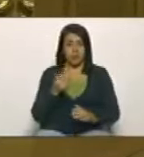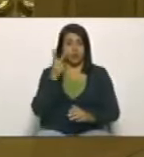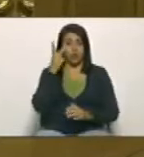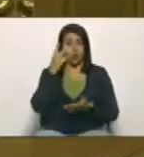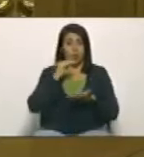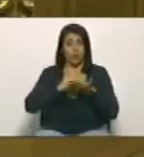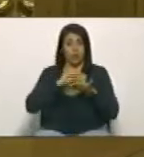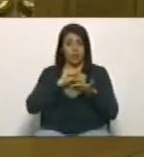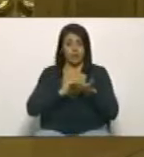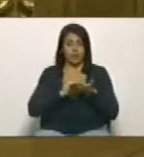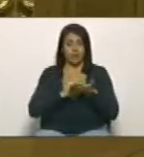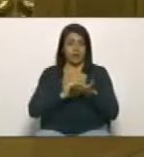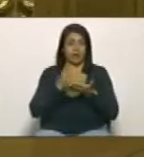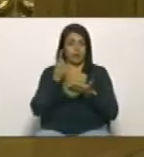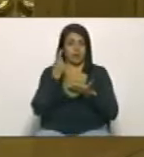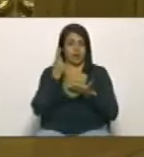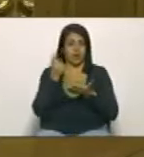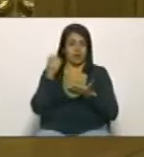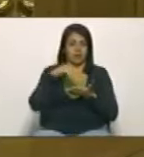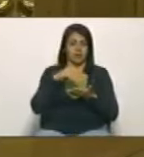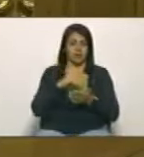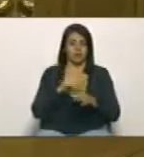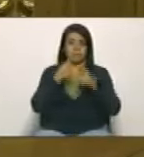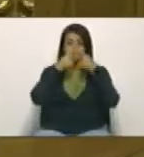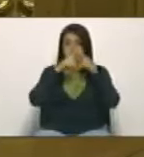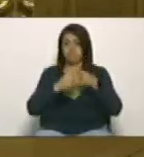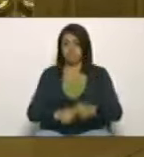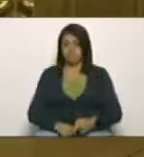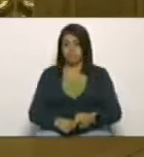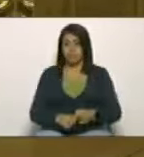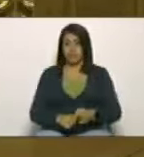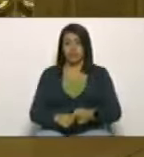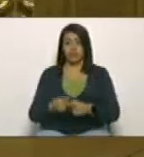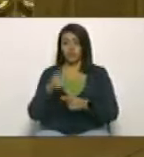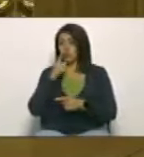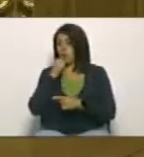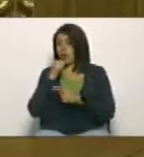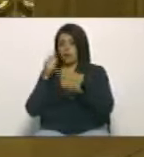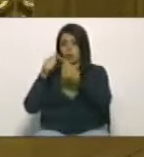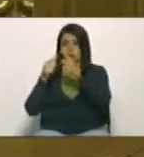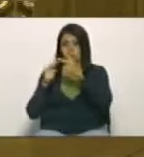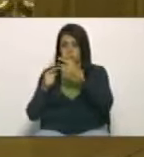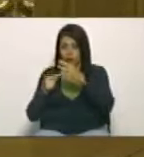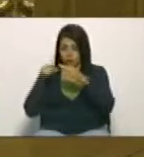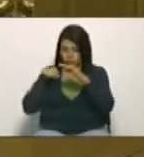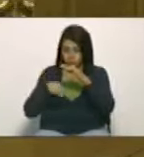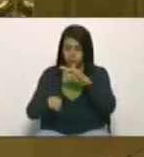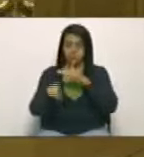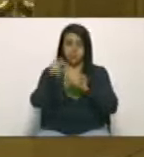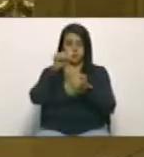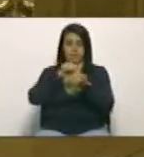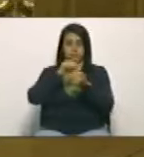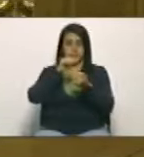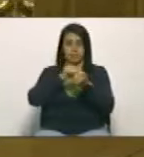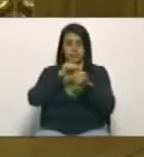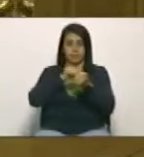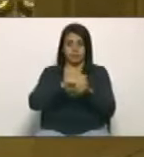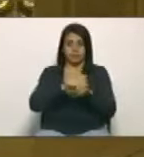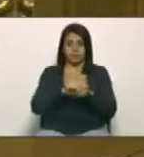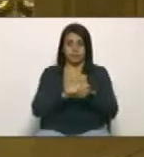doble si contásemos los no contabilizados debajo de los escombros.